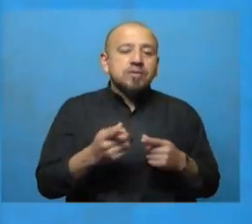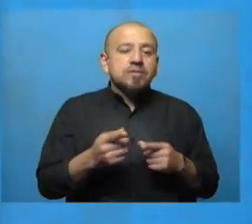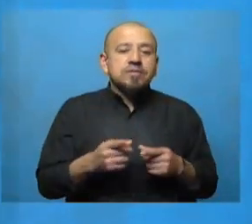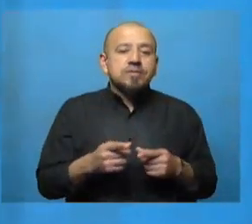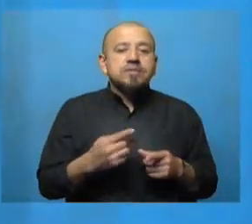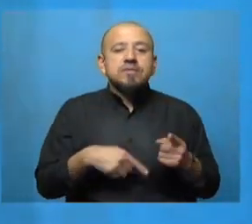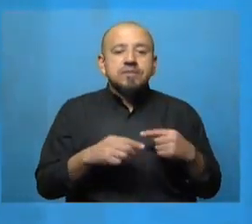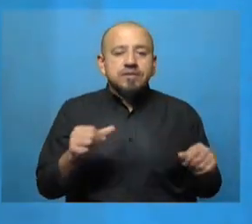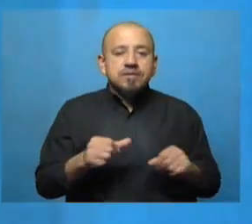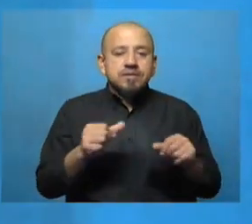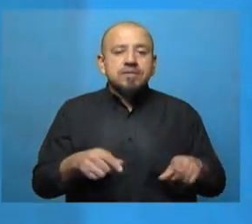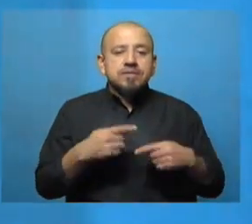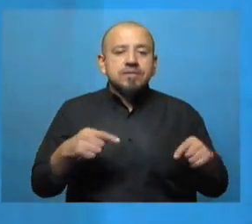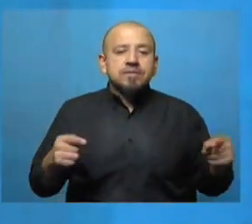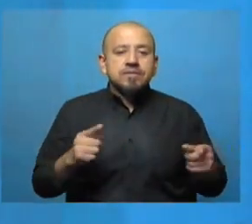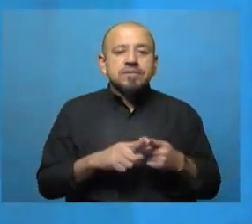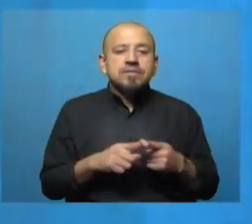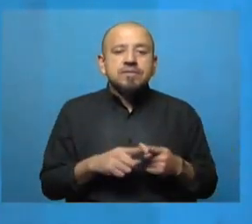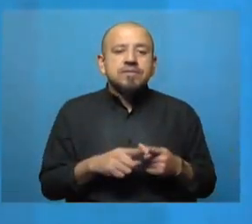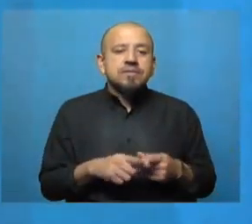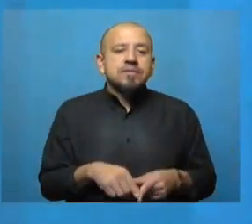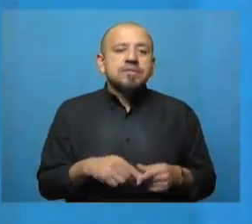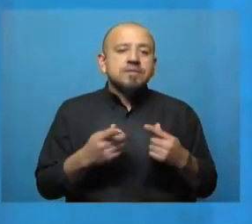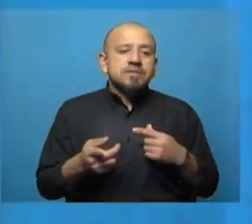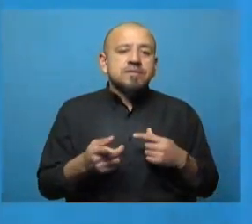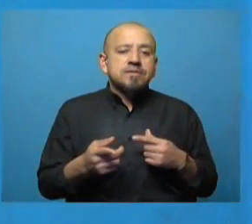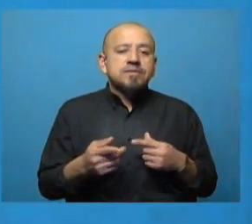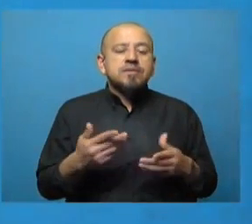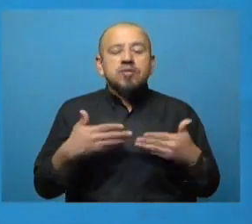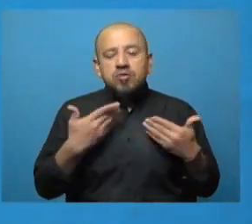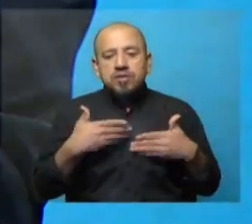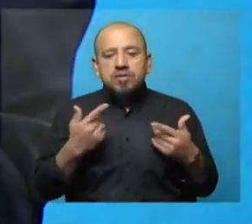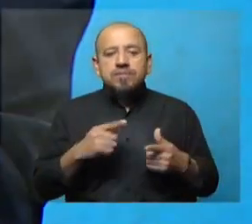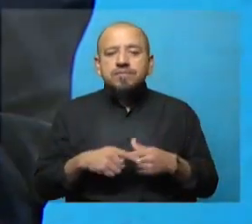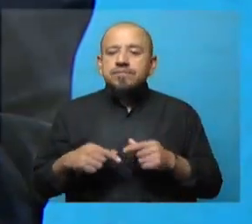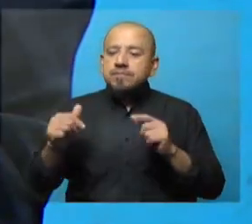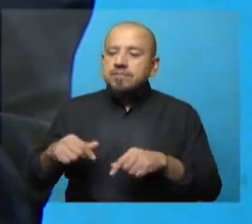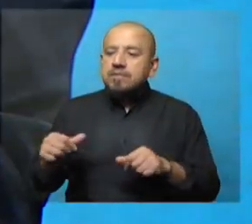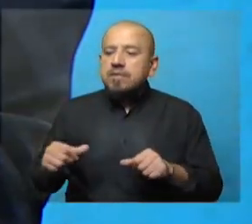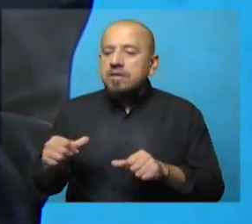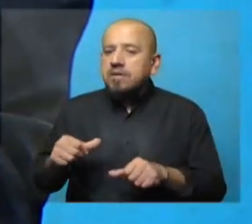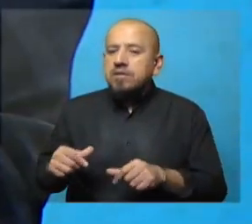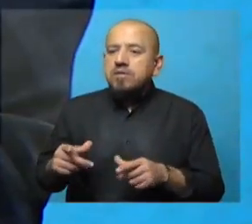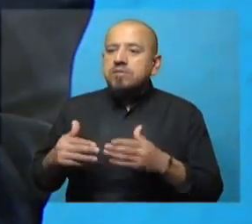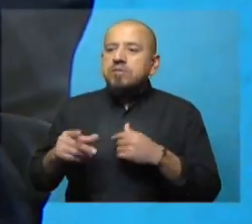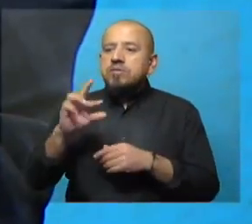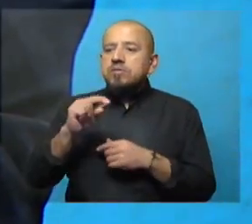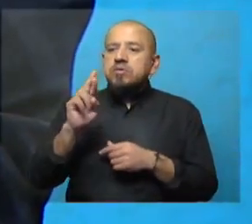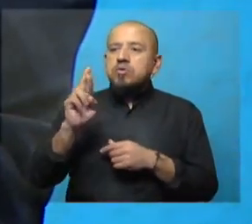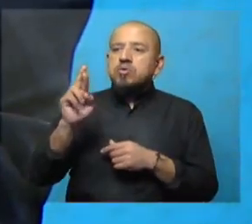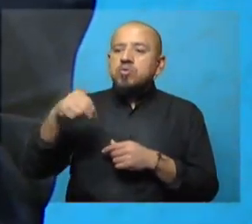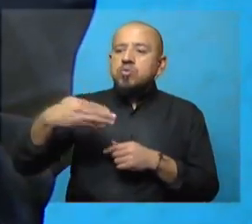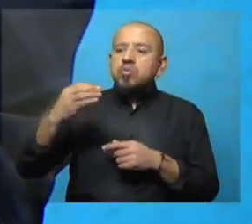hacíamos era muy divertido nos divertimos lo que hizo lo que dejó rumbo